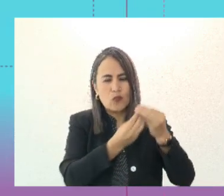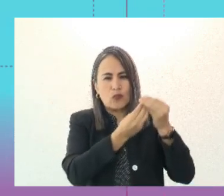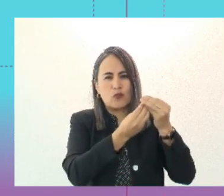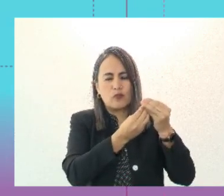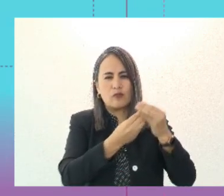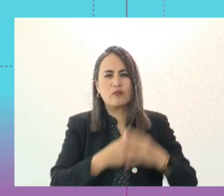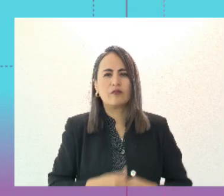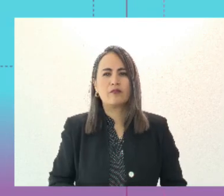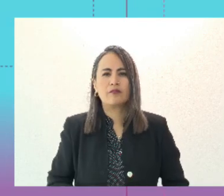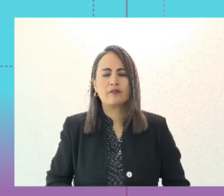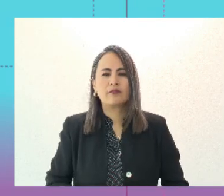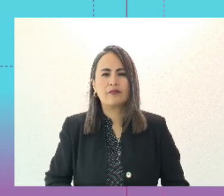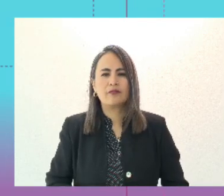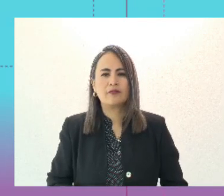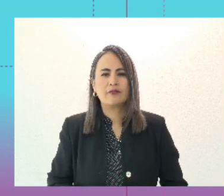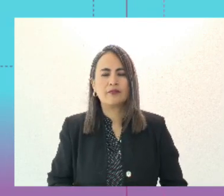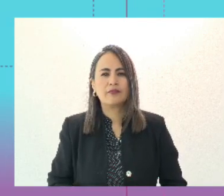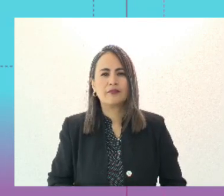colectiva.